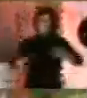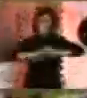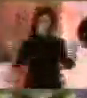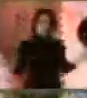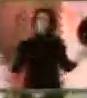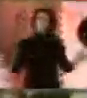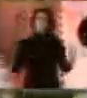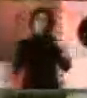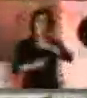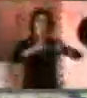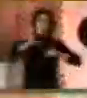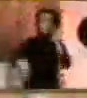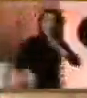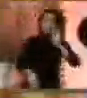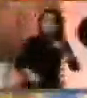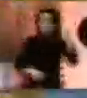Escándalos, solo hay escándalos.